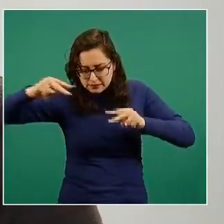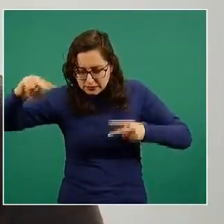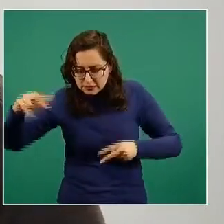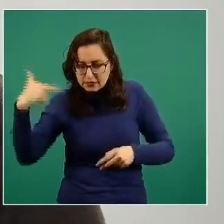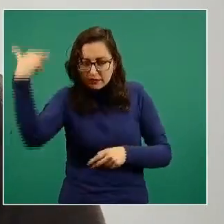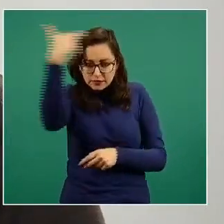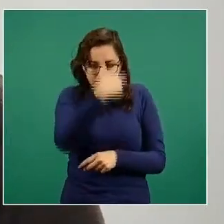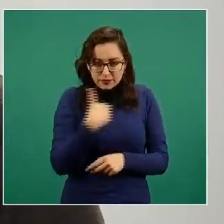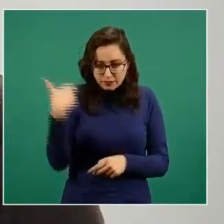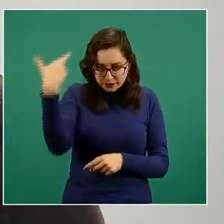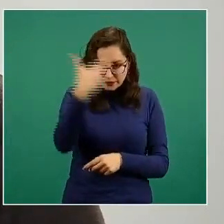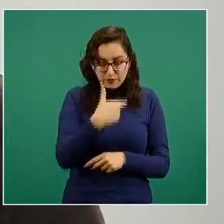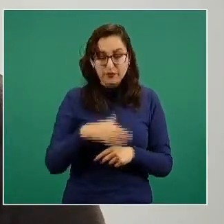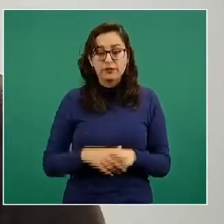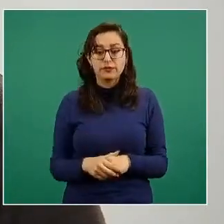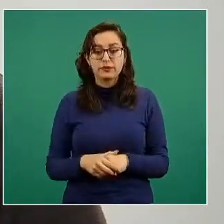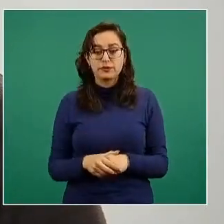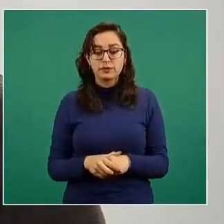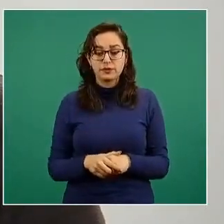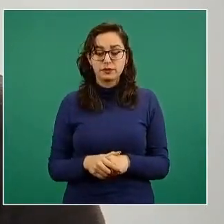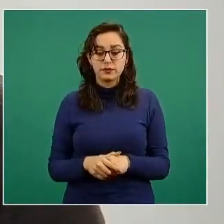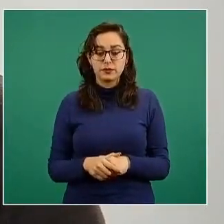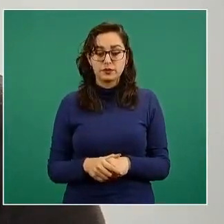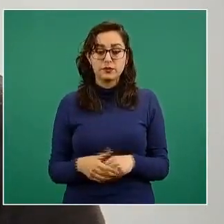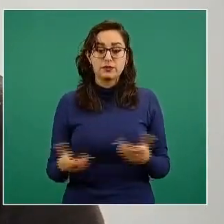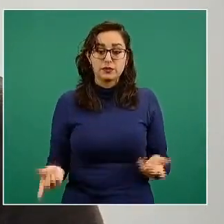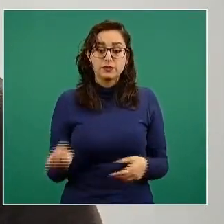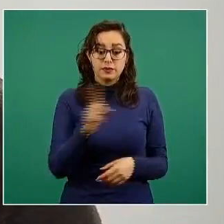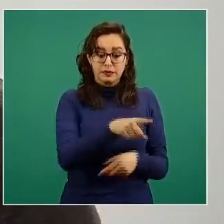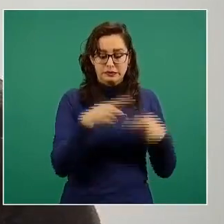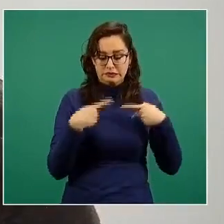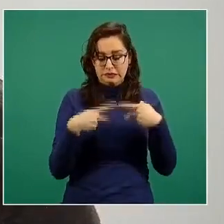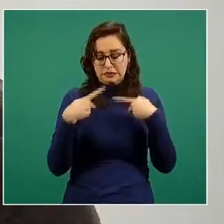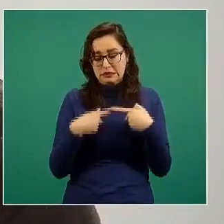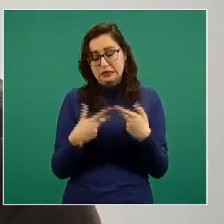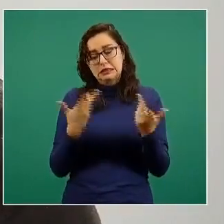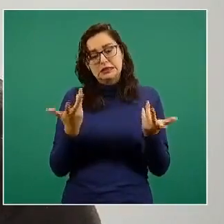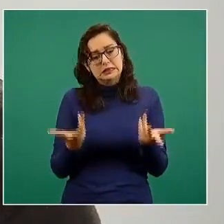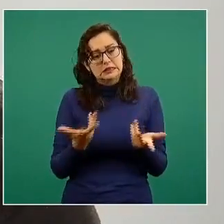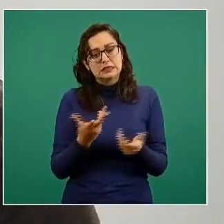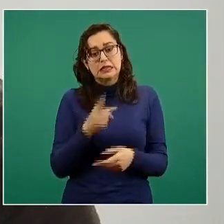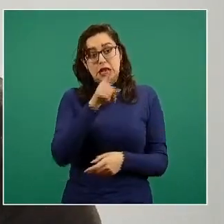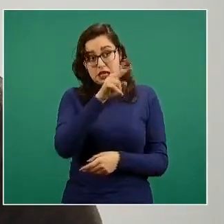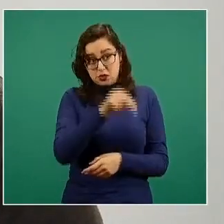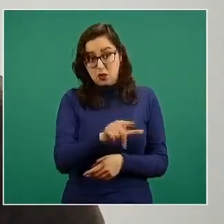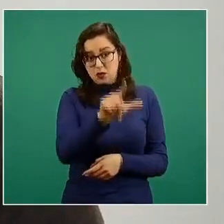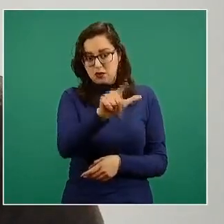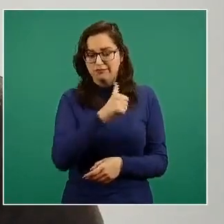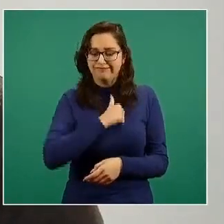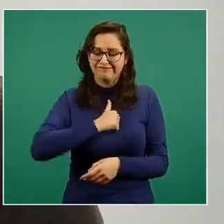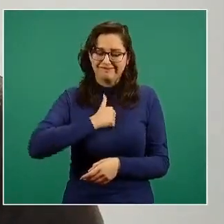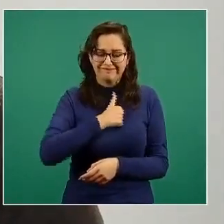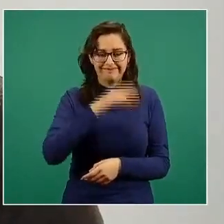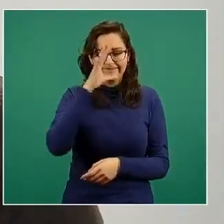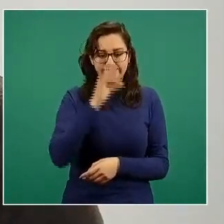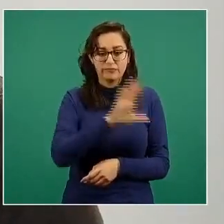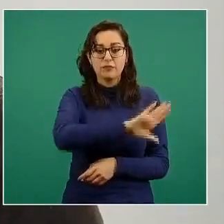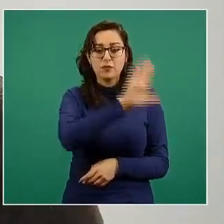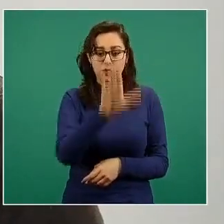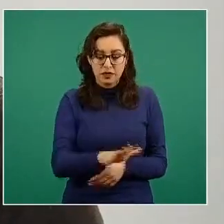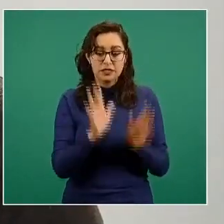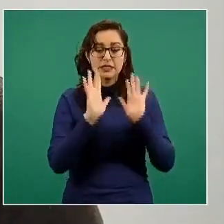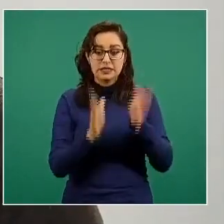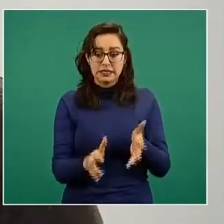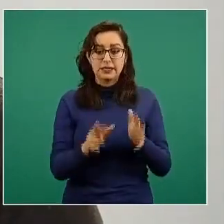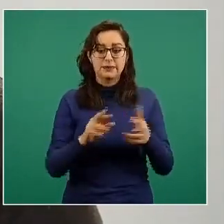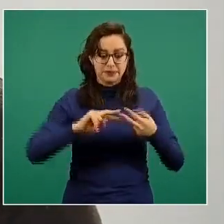caso de la persona que además lamentablemente perdió la vida en Nuevo León, ya tenemos el resultado preliminar